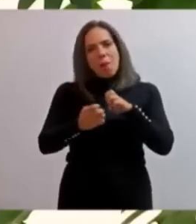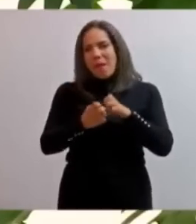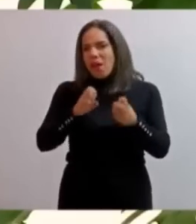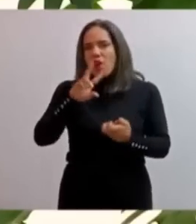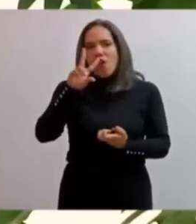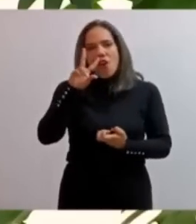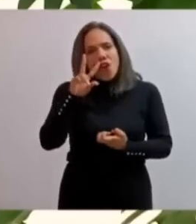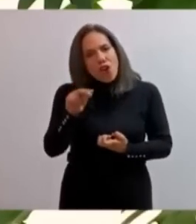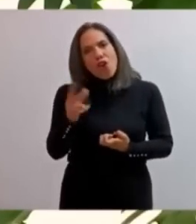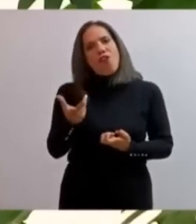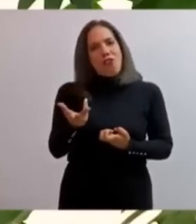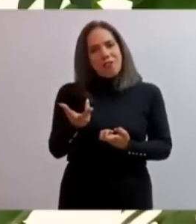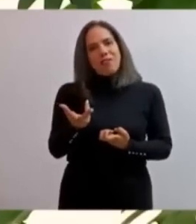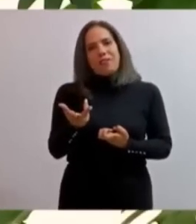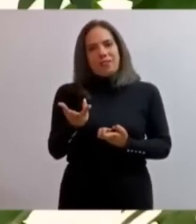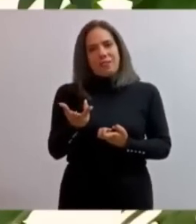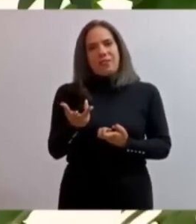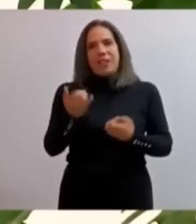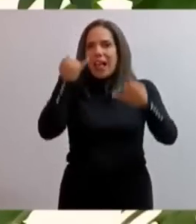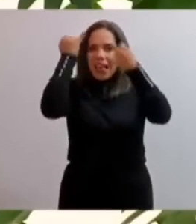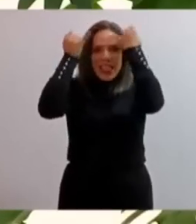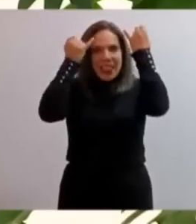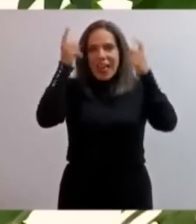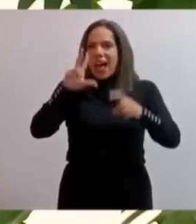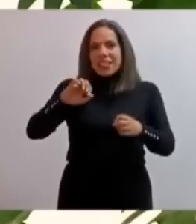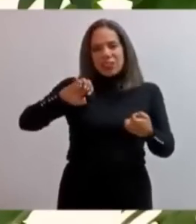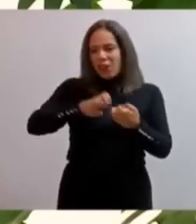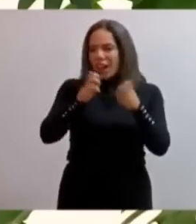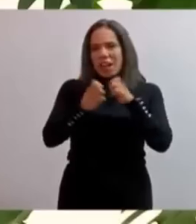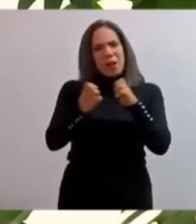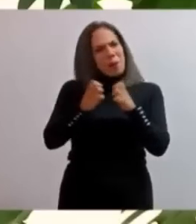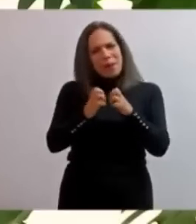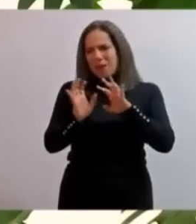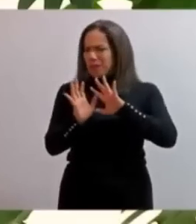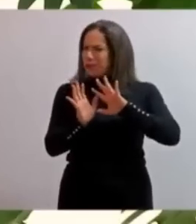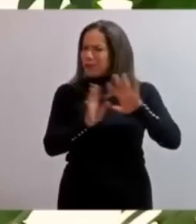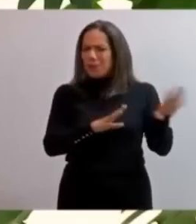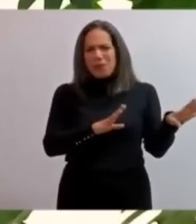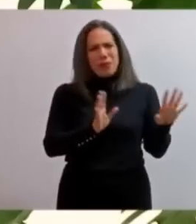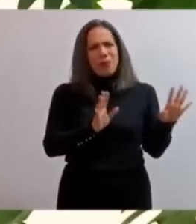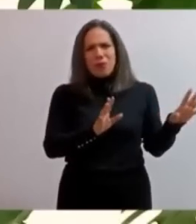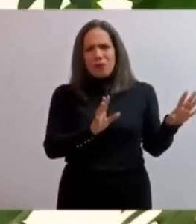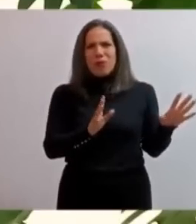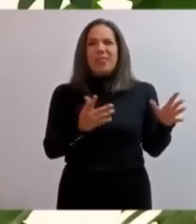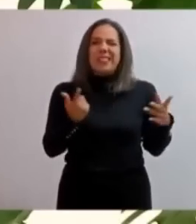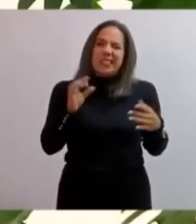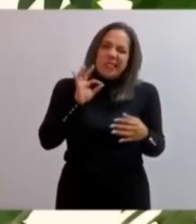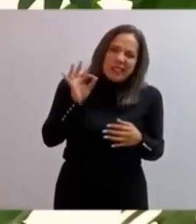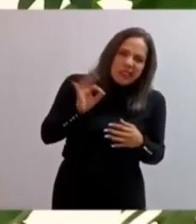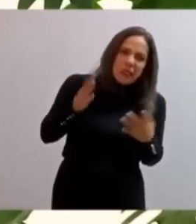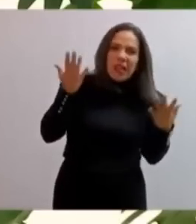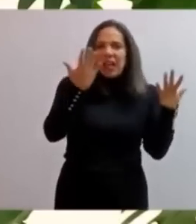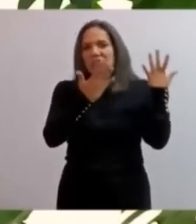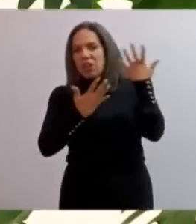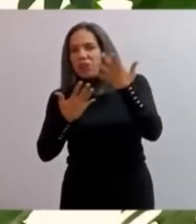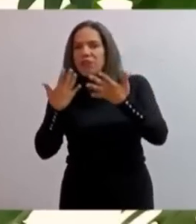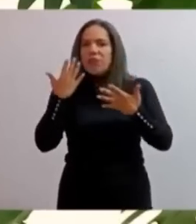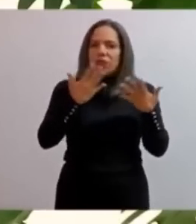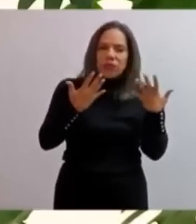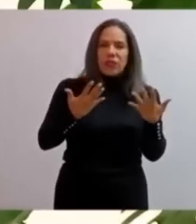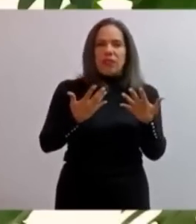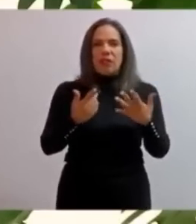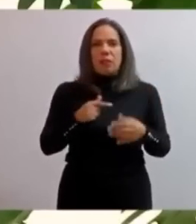nada. O sea, las ideas no nos provocan enemistad. Yo pienso que a veces confundimos el argumento con